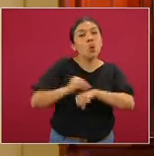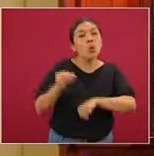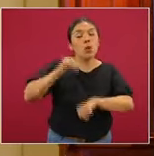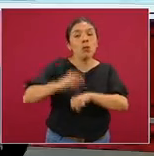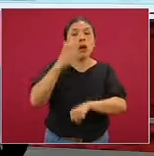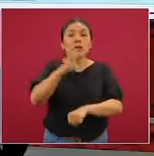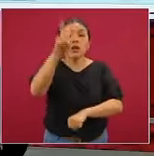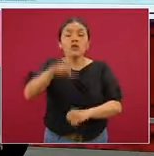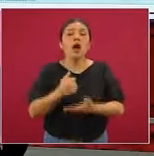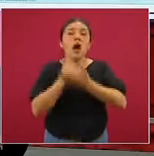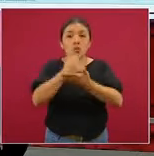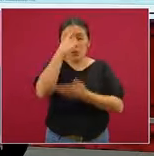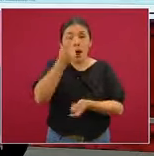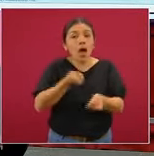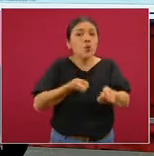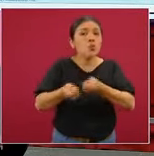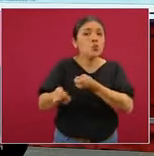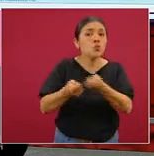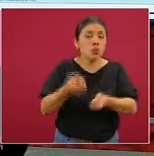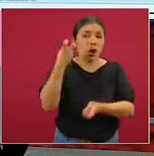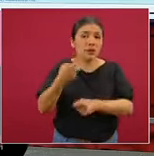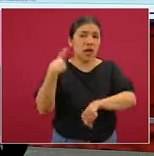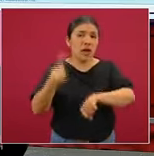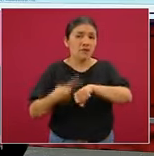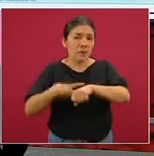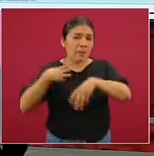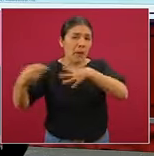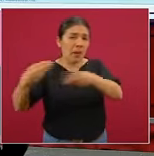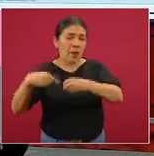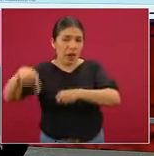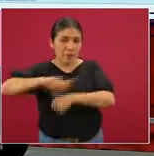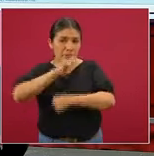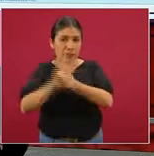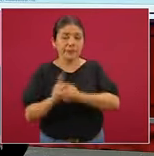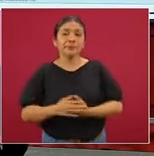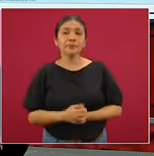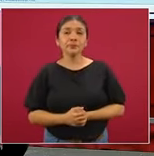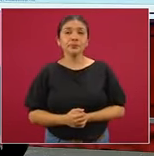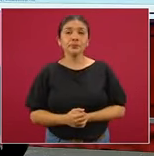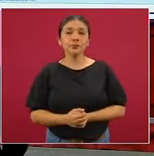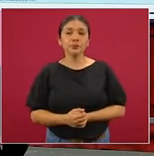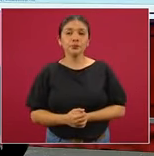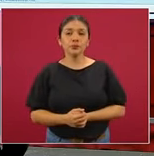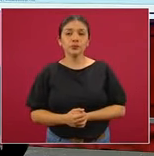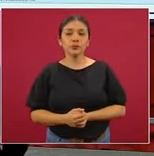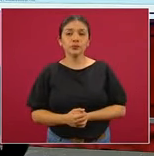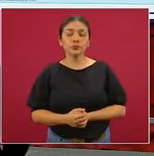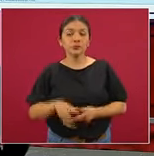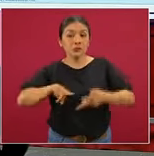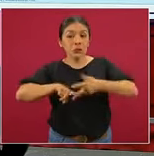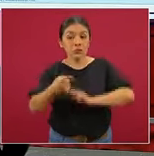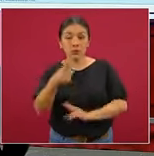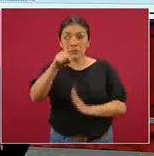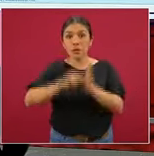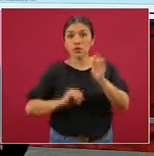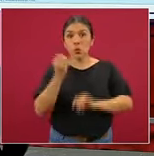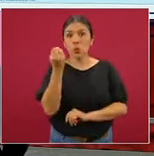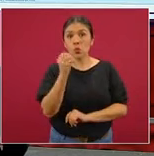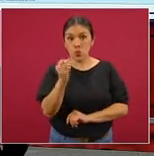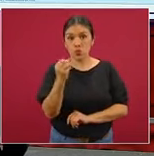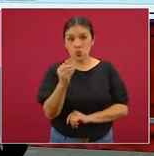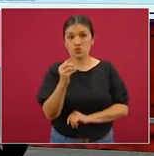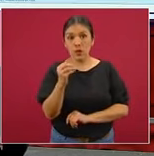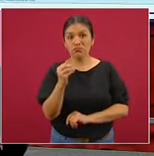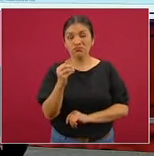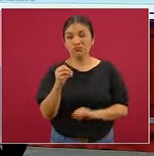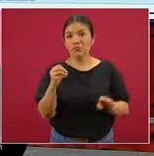ayudar a controlar la epidemia en el país. Arranca el mes de octubre, prácticamente